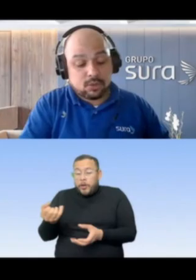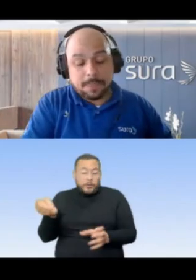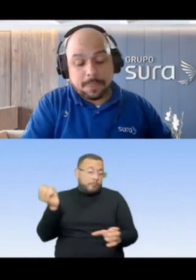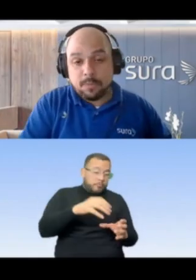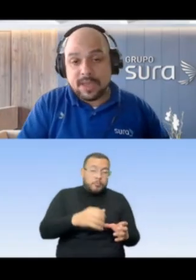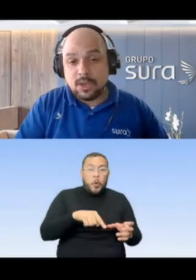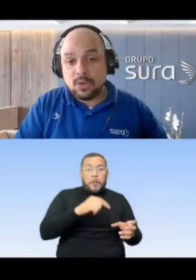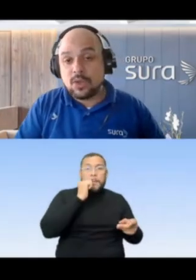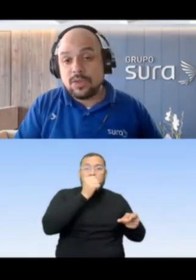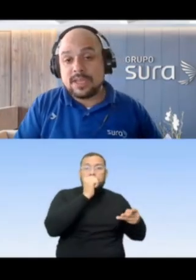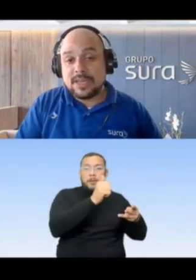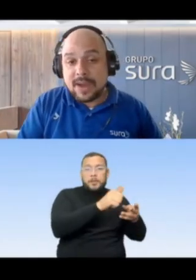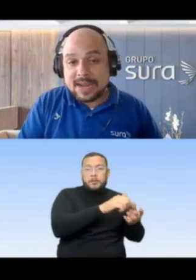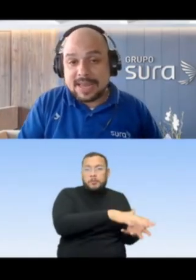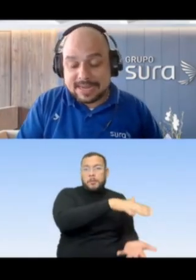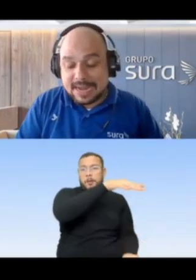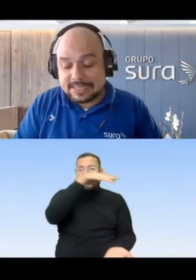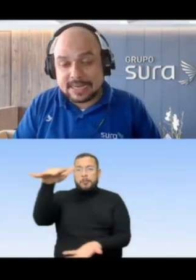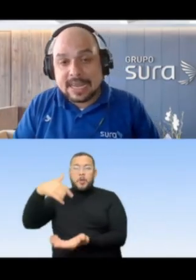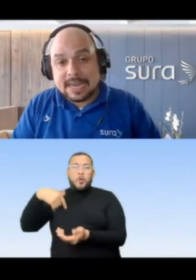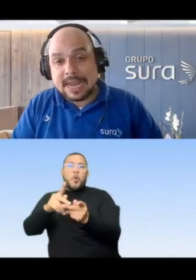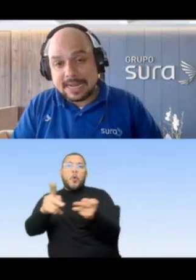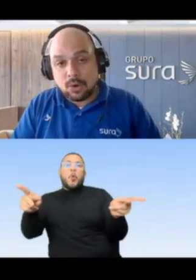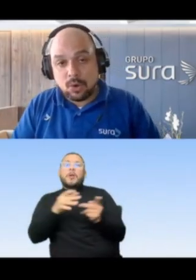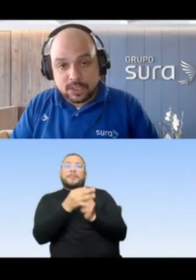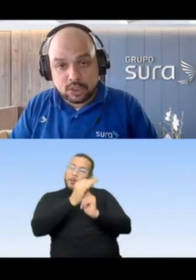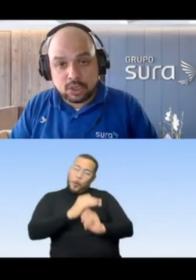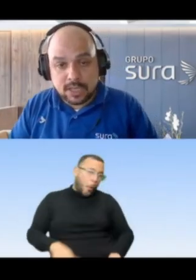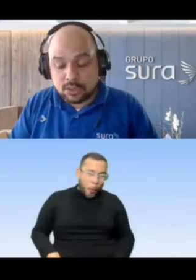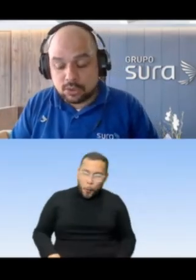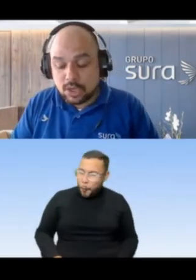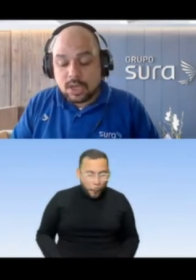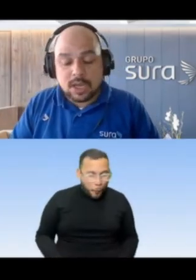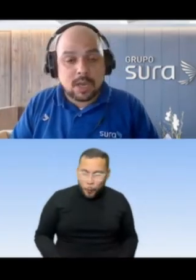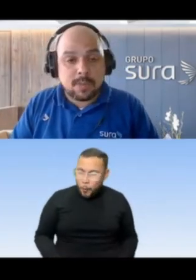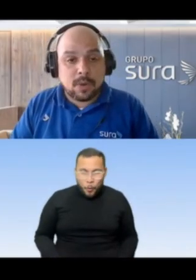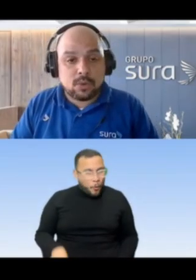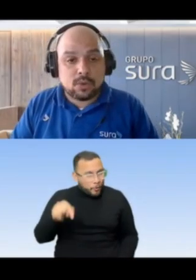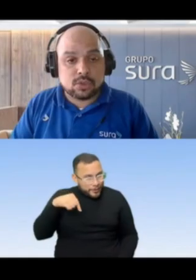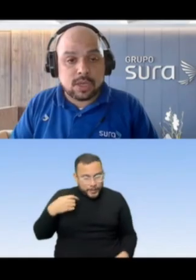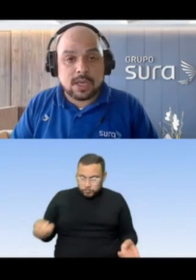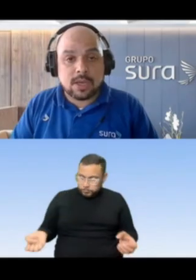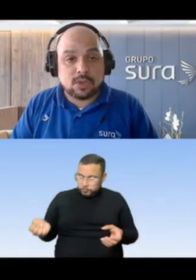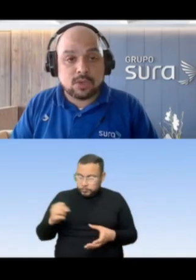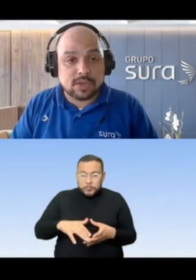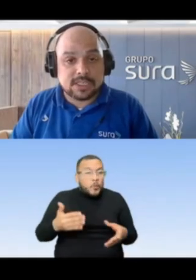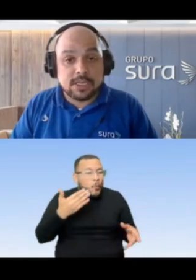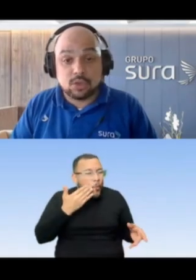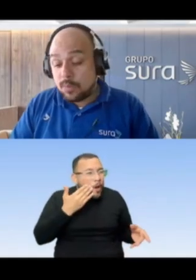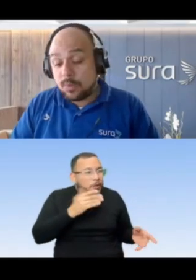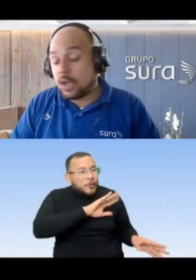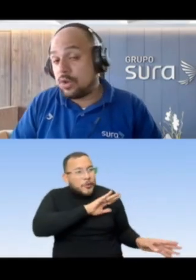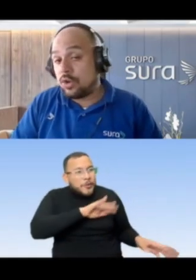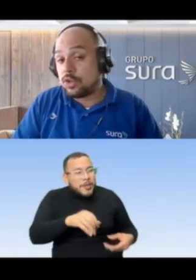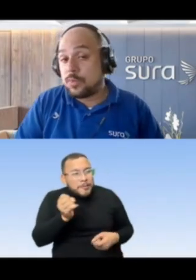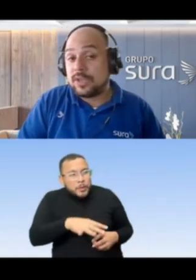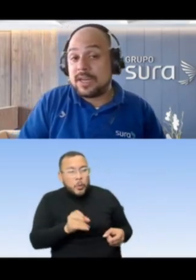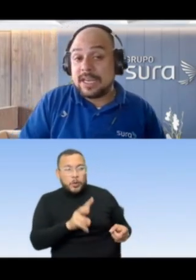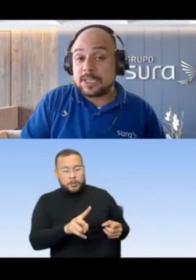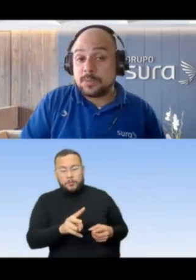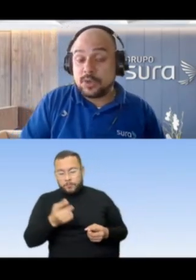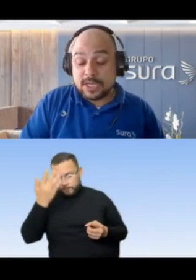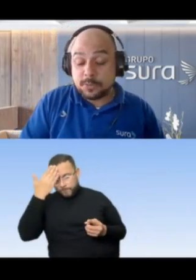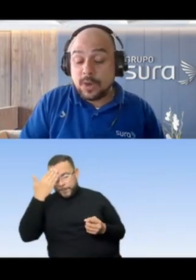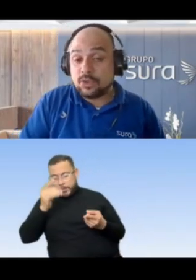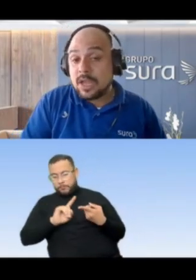programar, ¿cierto? Un periodo en donde se van a realizar la recolección de esos productos o esos residuos, porque yo no los